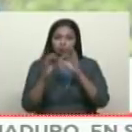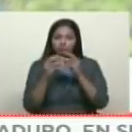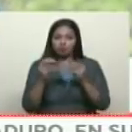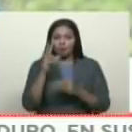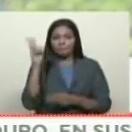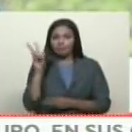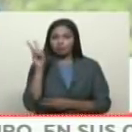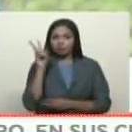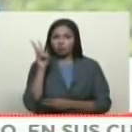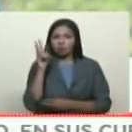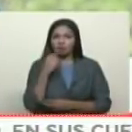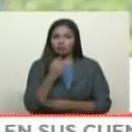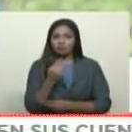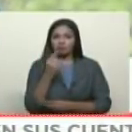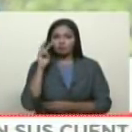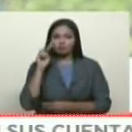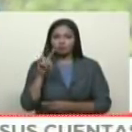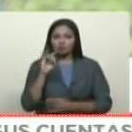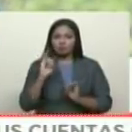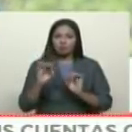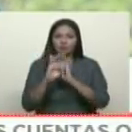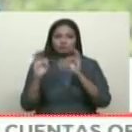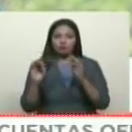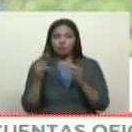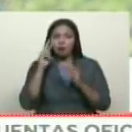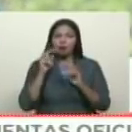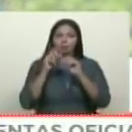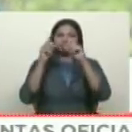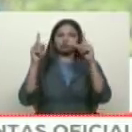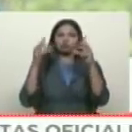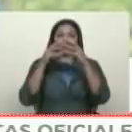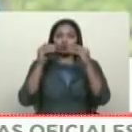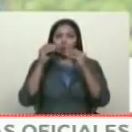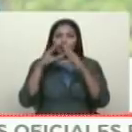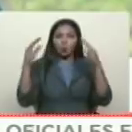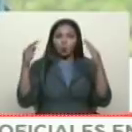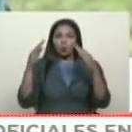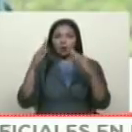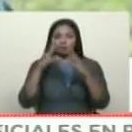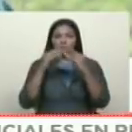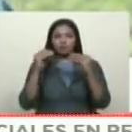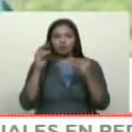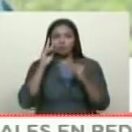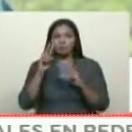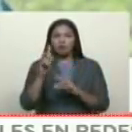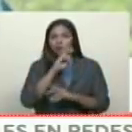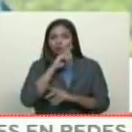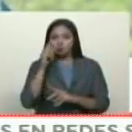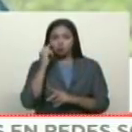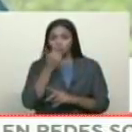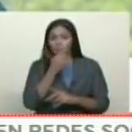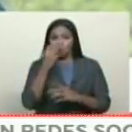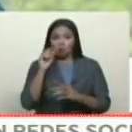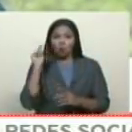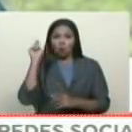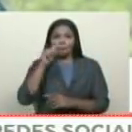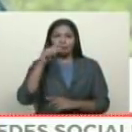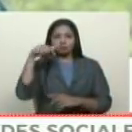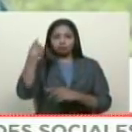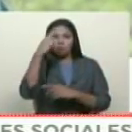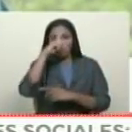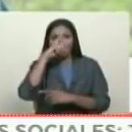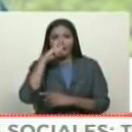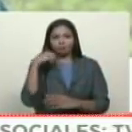Venezuela irá viendo el milagro más grande que verán nuestros ojos en los meses y años que están por